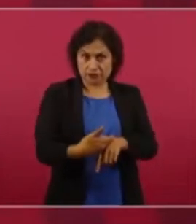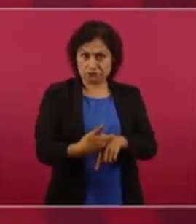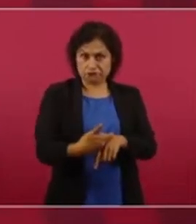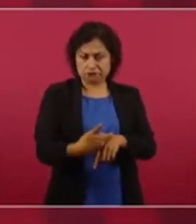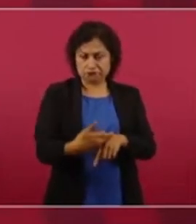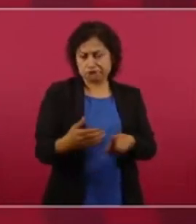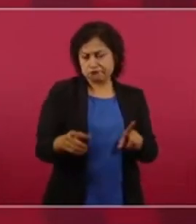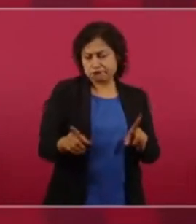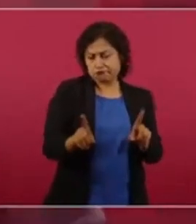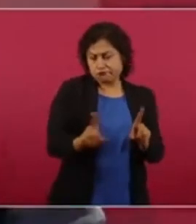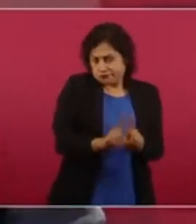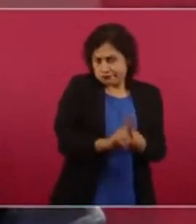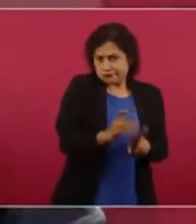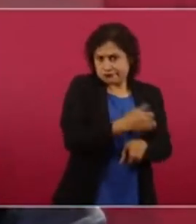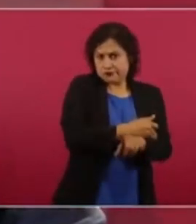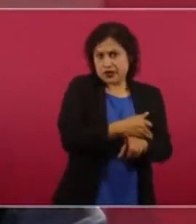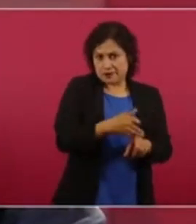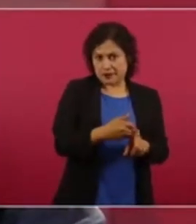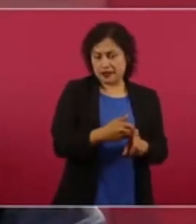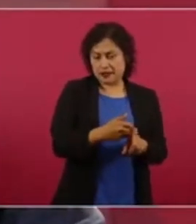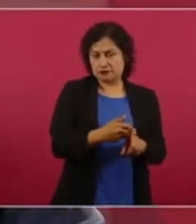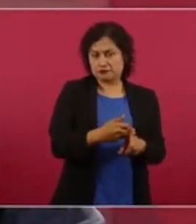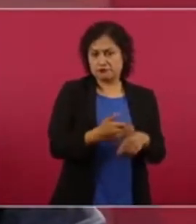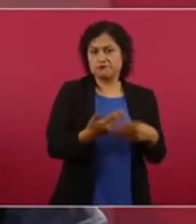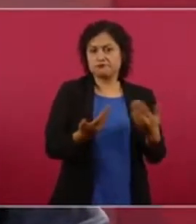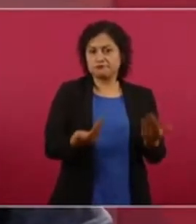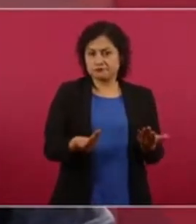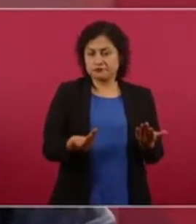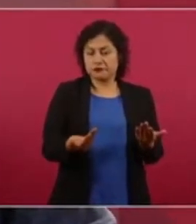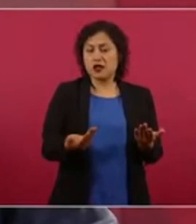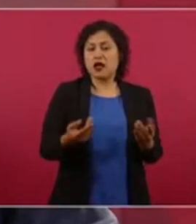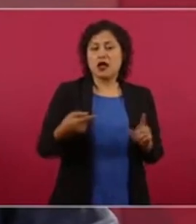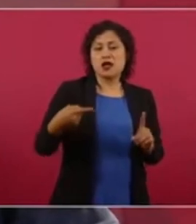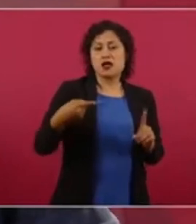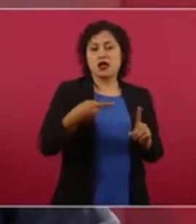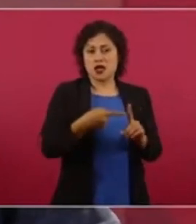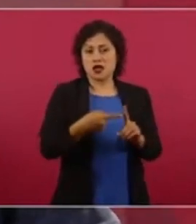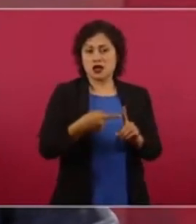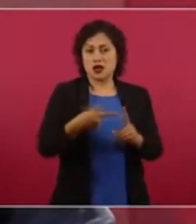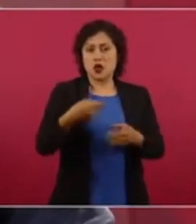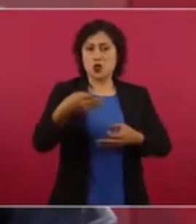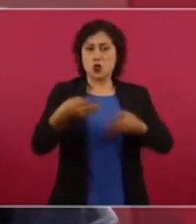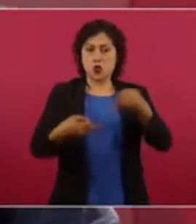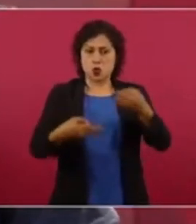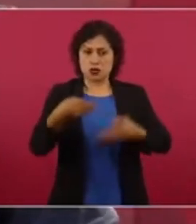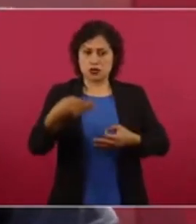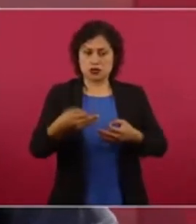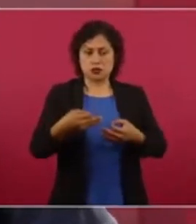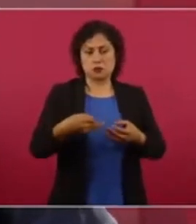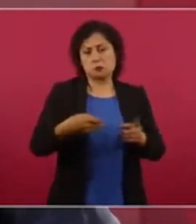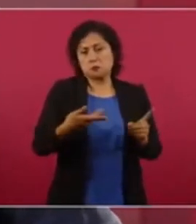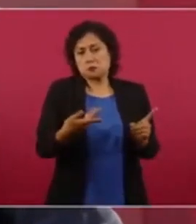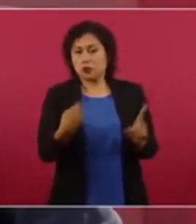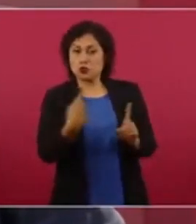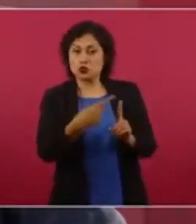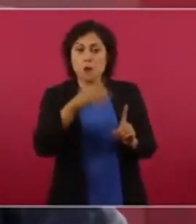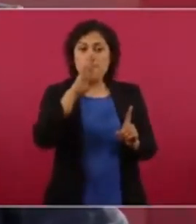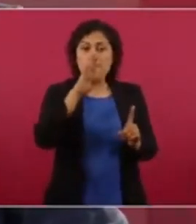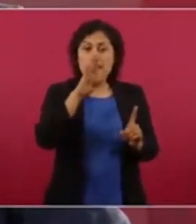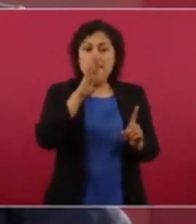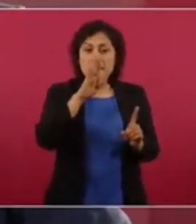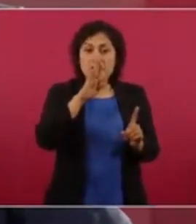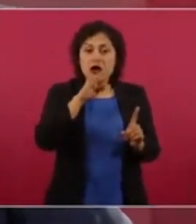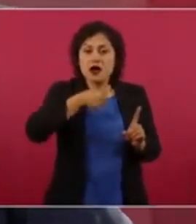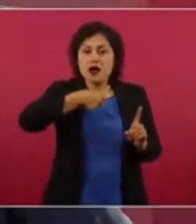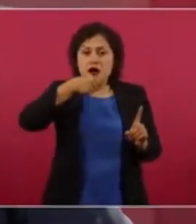Si no está enjuiciada, y si es una señora mayor, una madre, merece todo